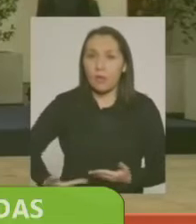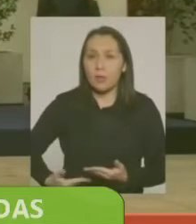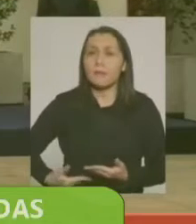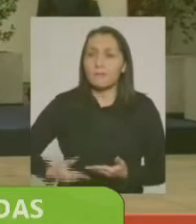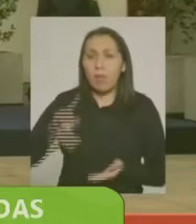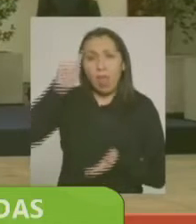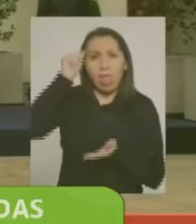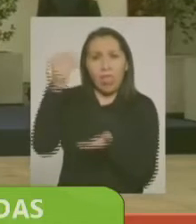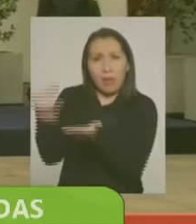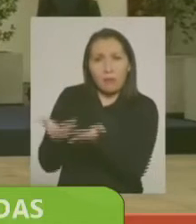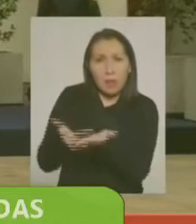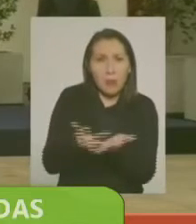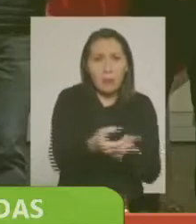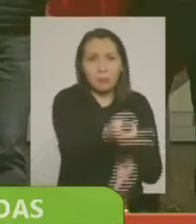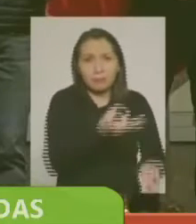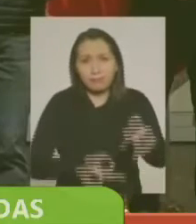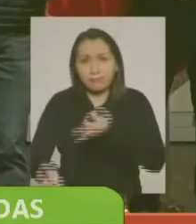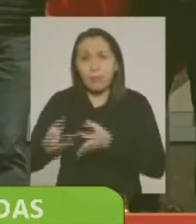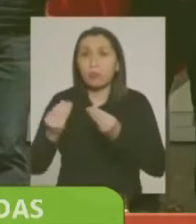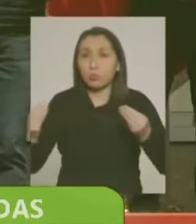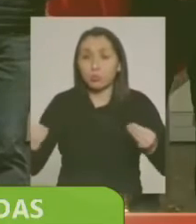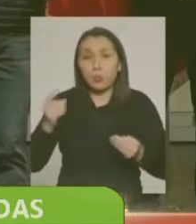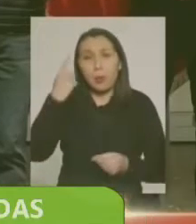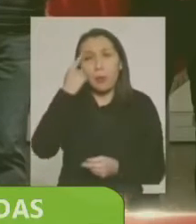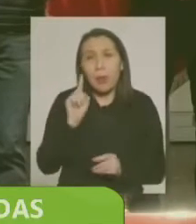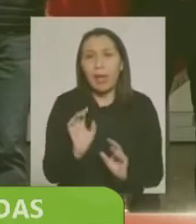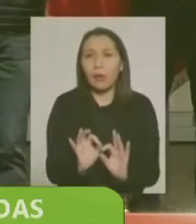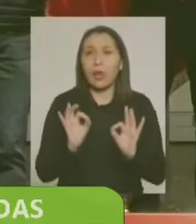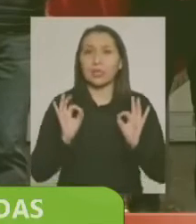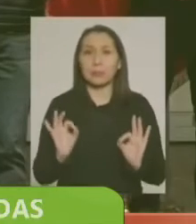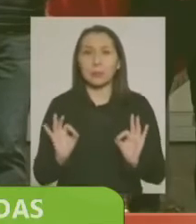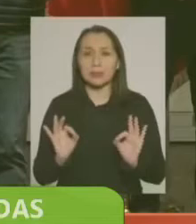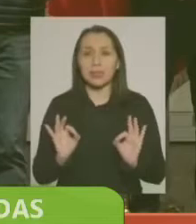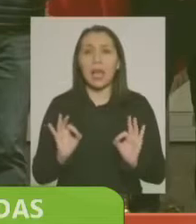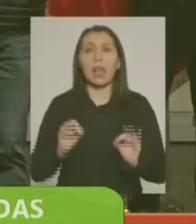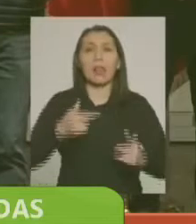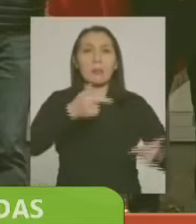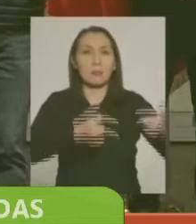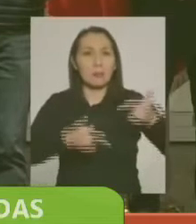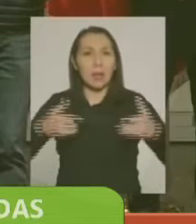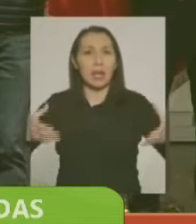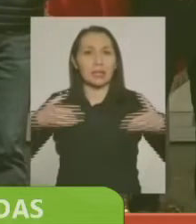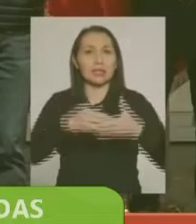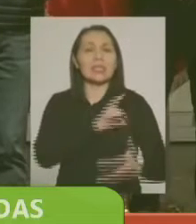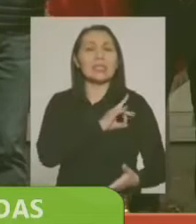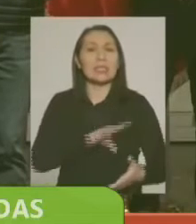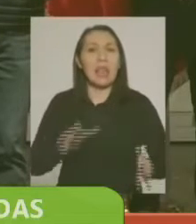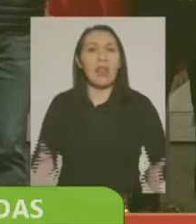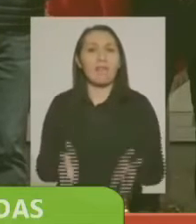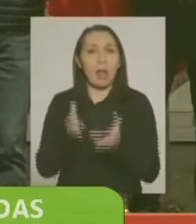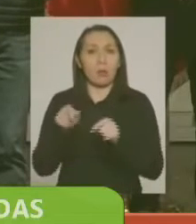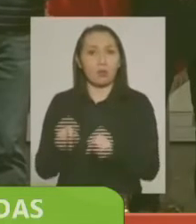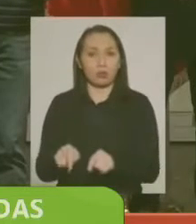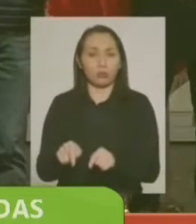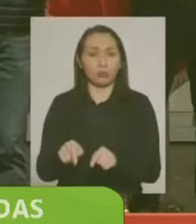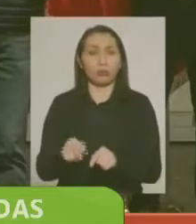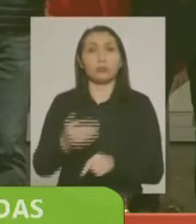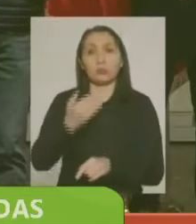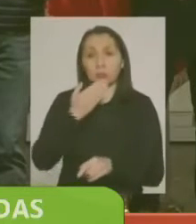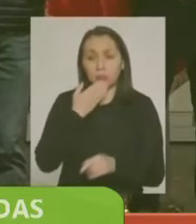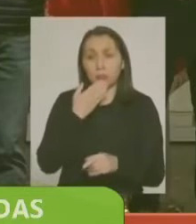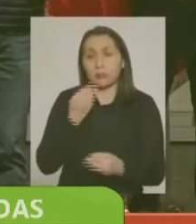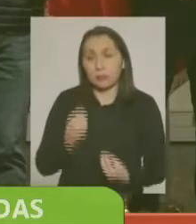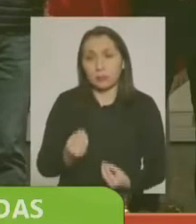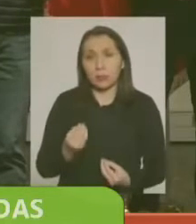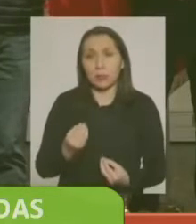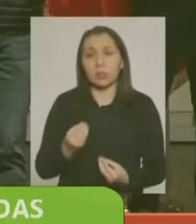1 millón. Ese es el objetivo de este préstamo. Además, es un préstamo que tiene un periodo de pago de 4 años con 1 año completo